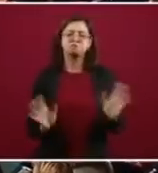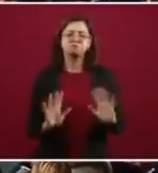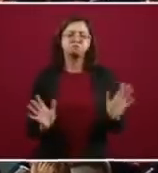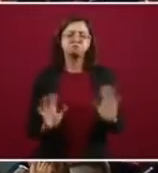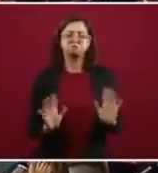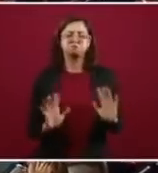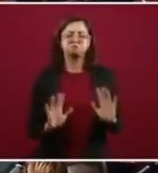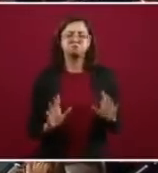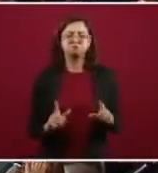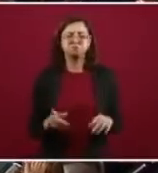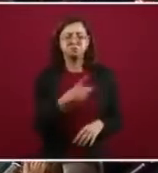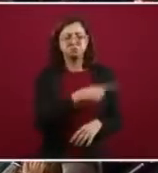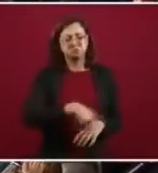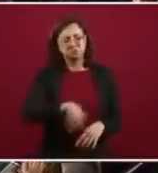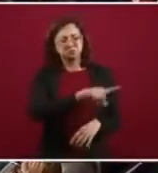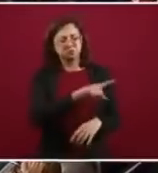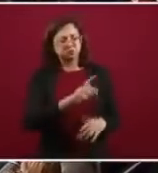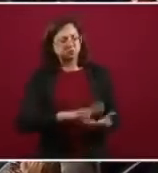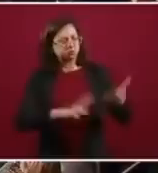conservadurismo.